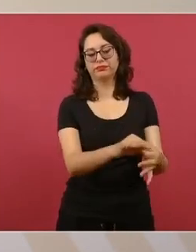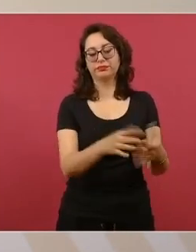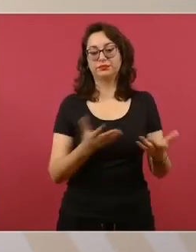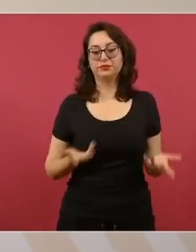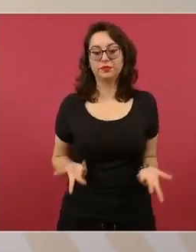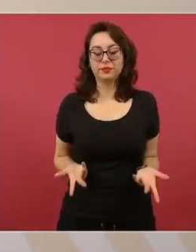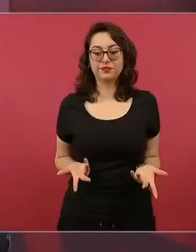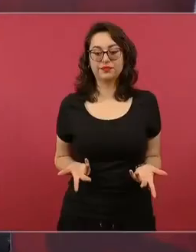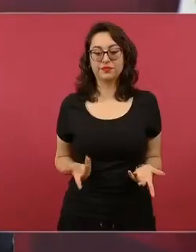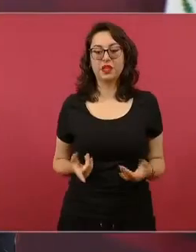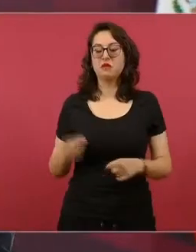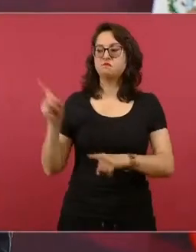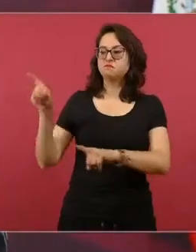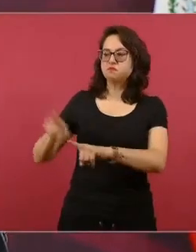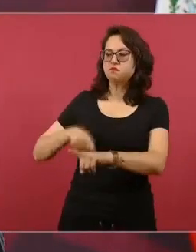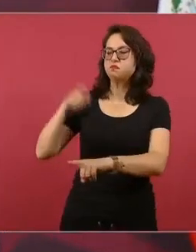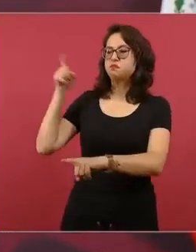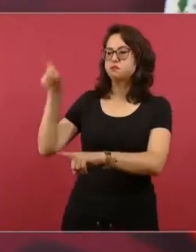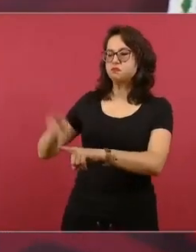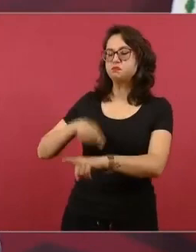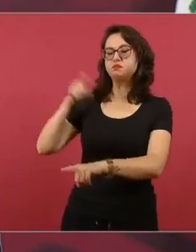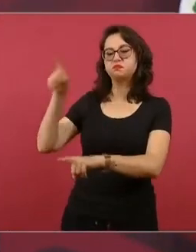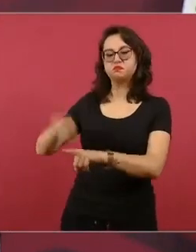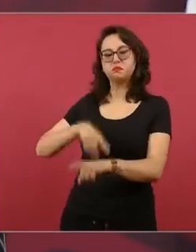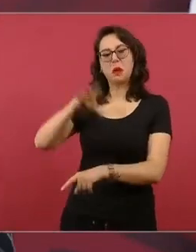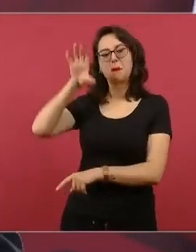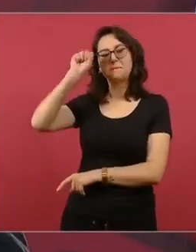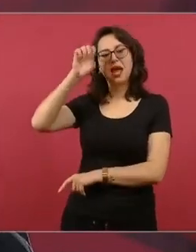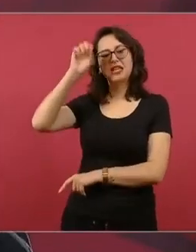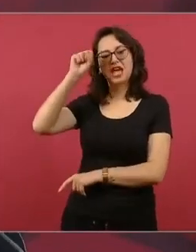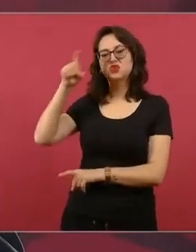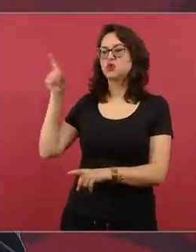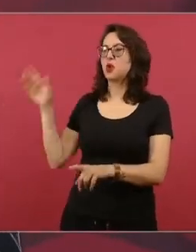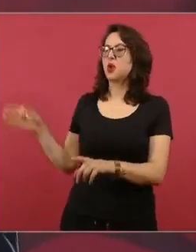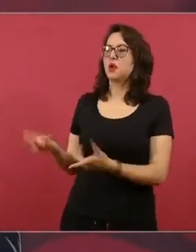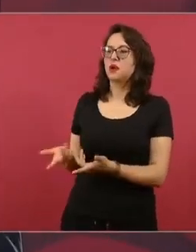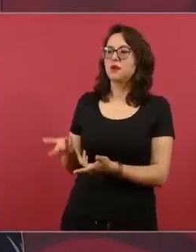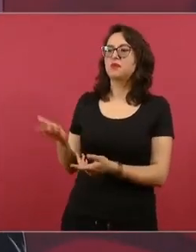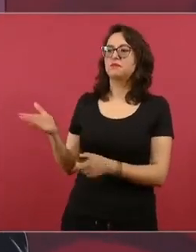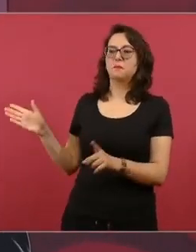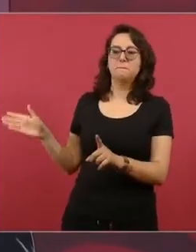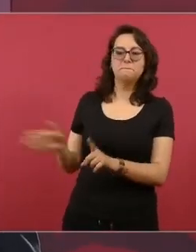Convirtieron a Peña en el payaso de las cachetadas.